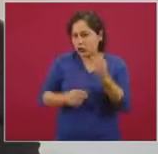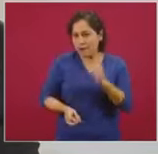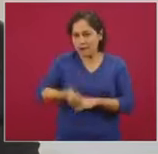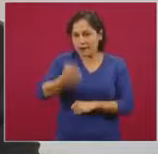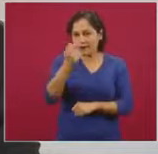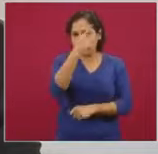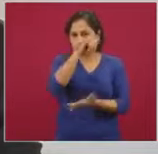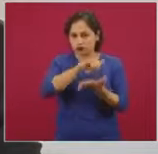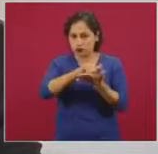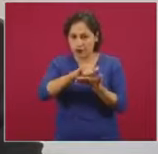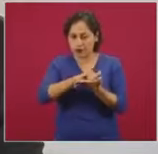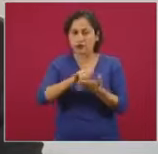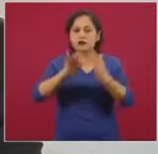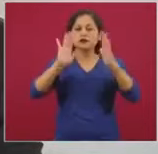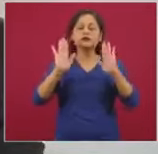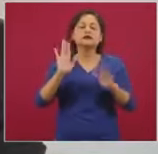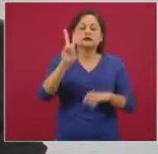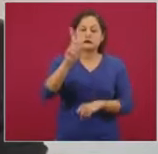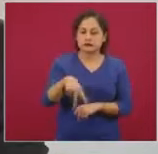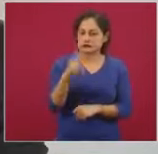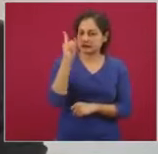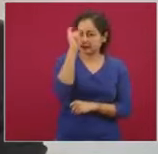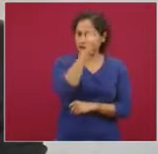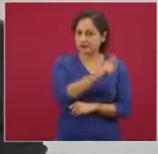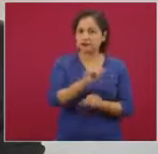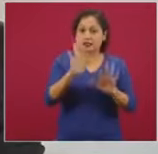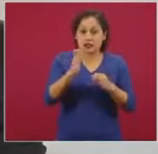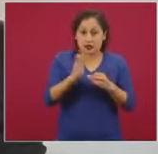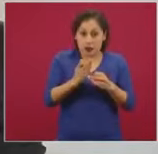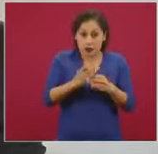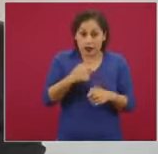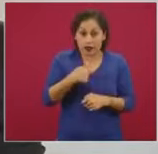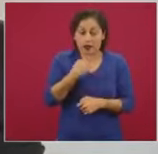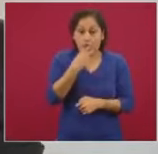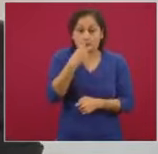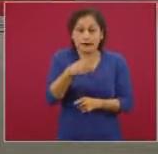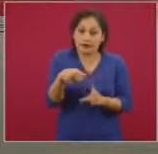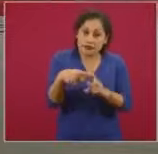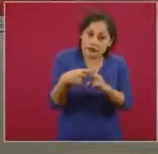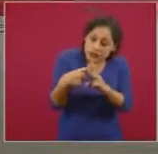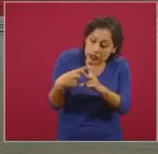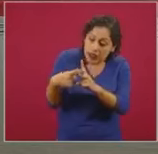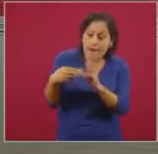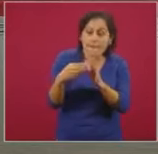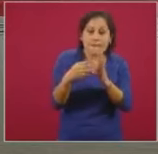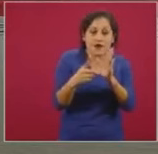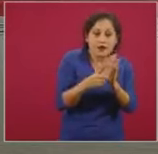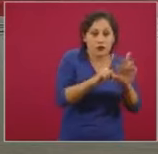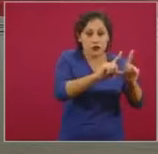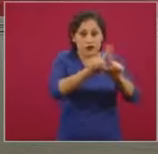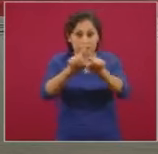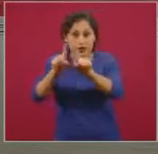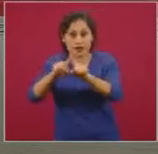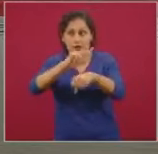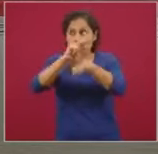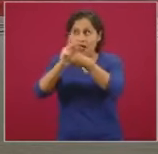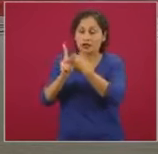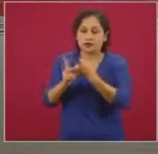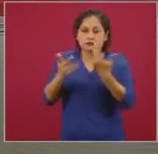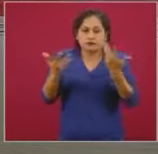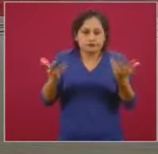complejo. Digo, sería muy aventurado el decir ahora, con las métricas, con metodologías distintas, qué tanto. En